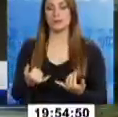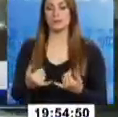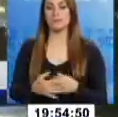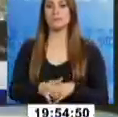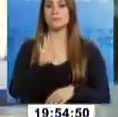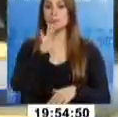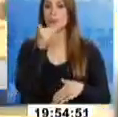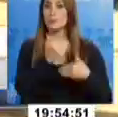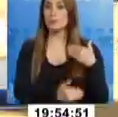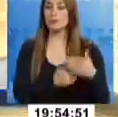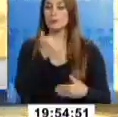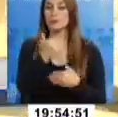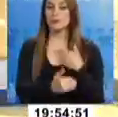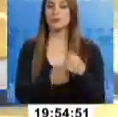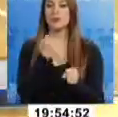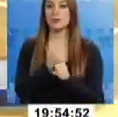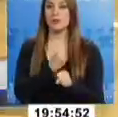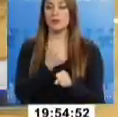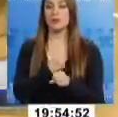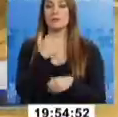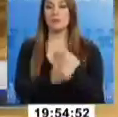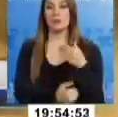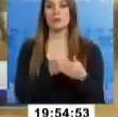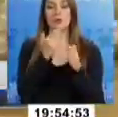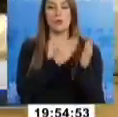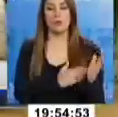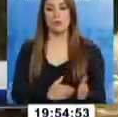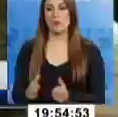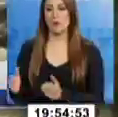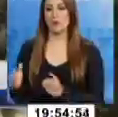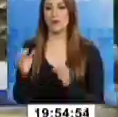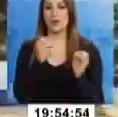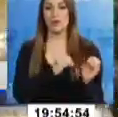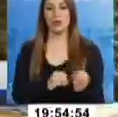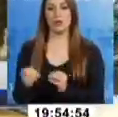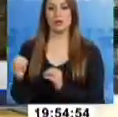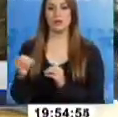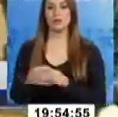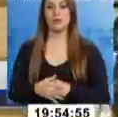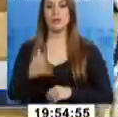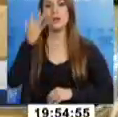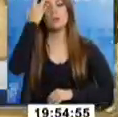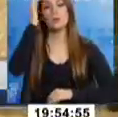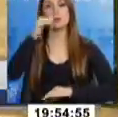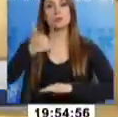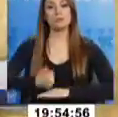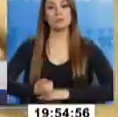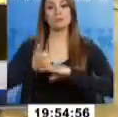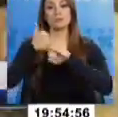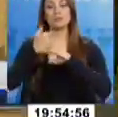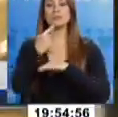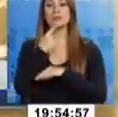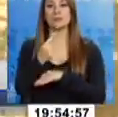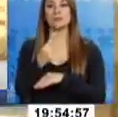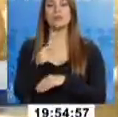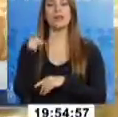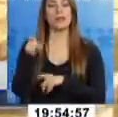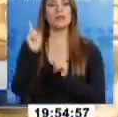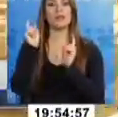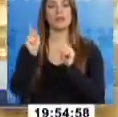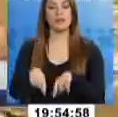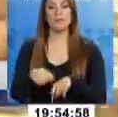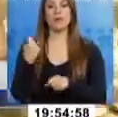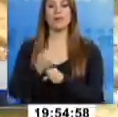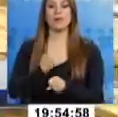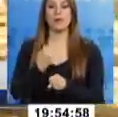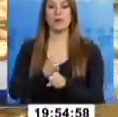un proceso el que se realiza de manera ordenada, organizada, desde que las autoridades han manifestado que ellos deben